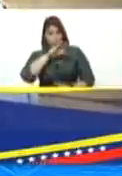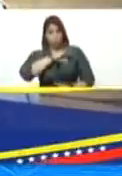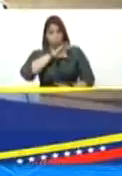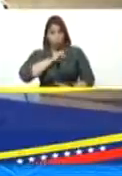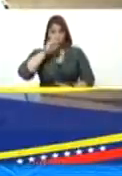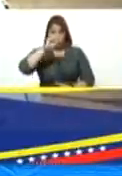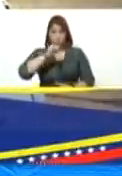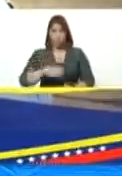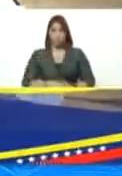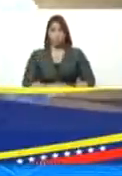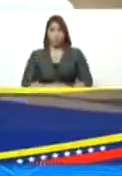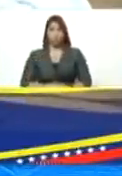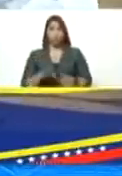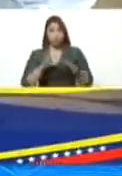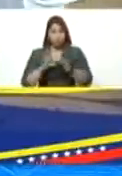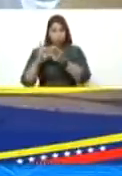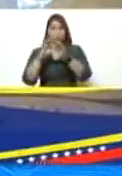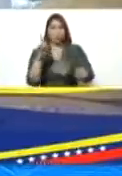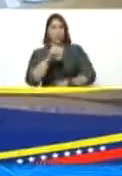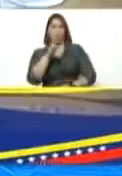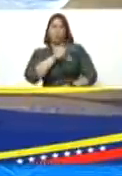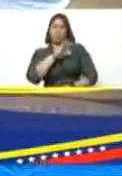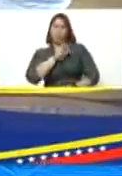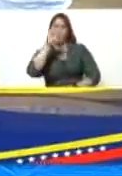socialismo, no el socialismo.